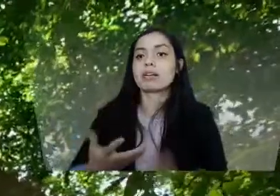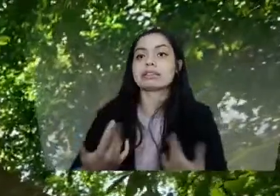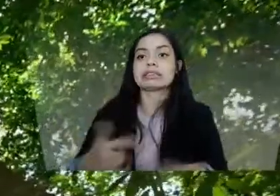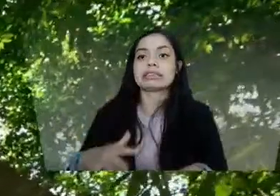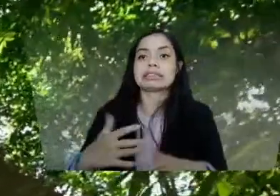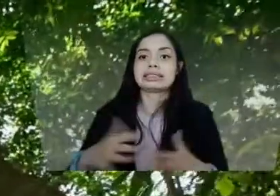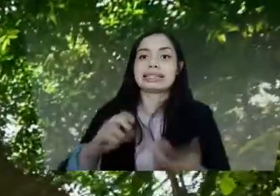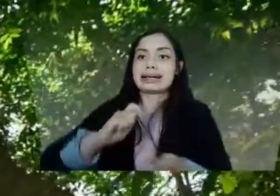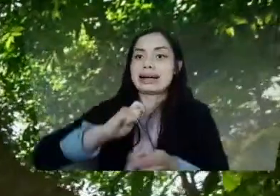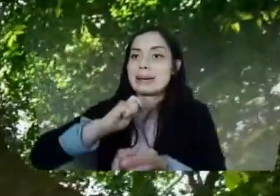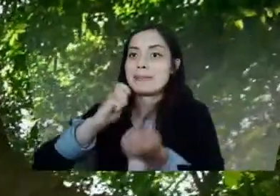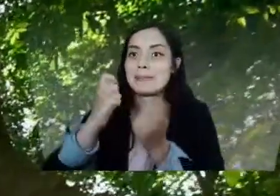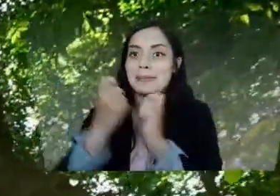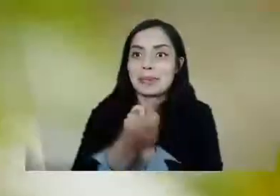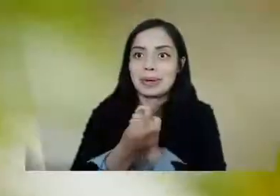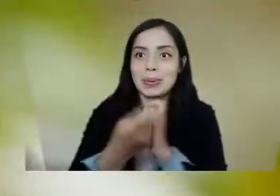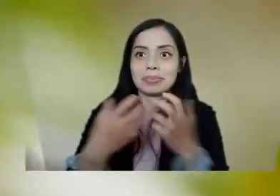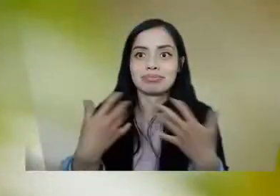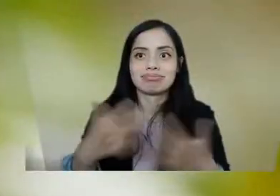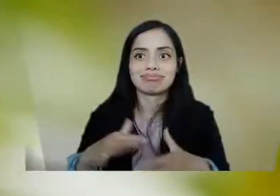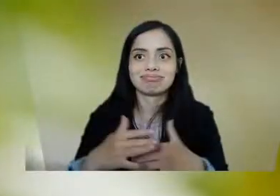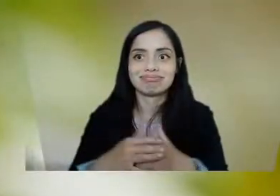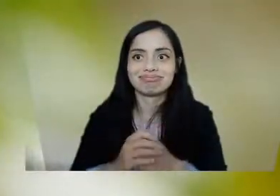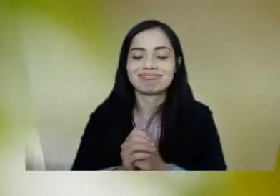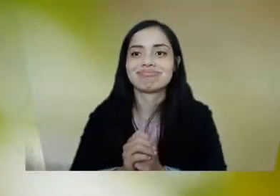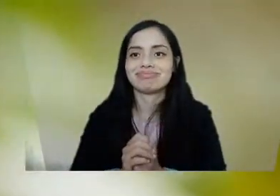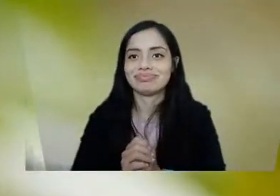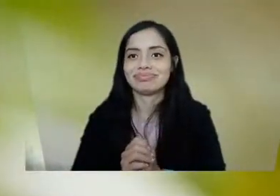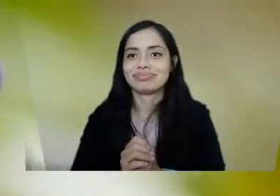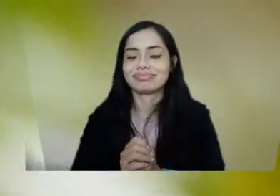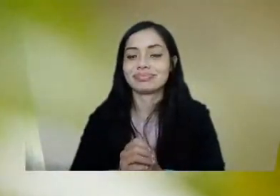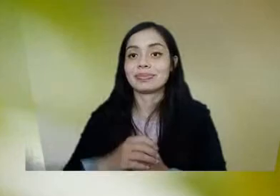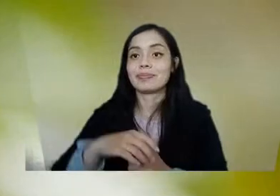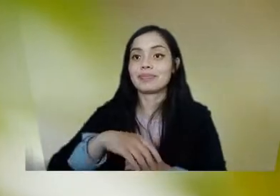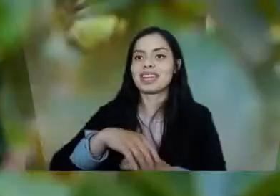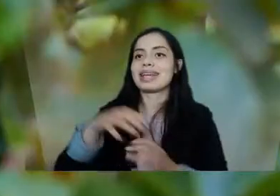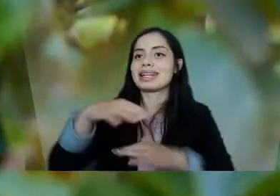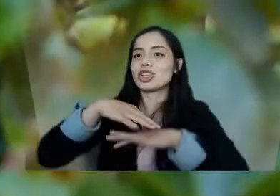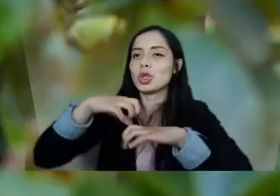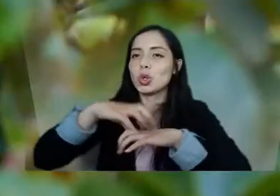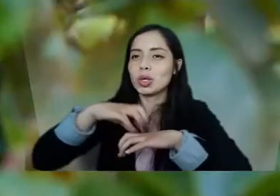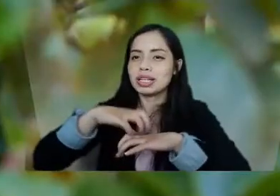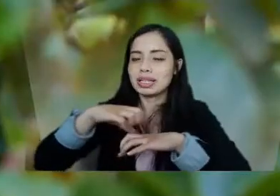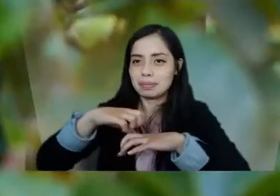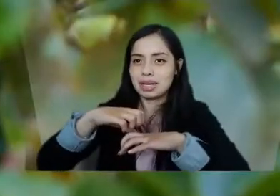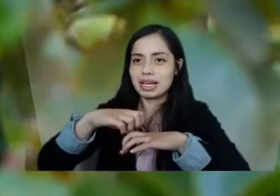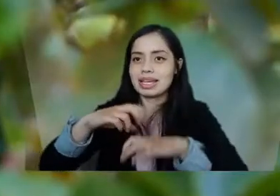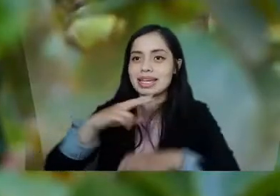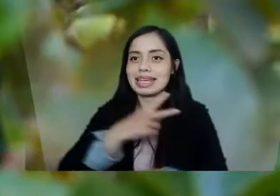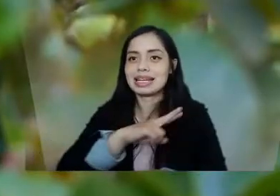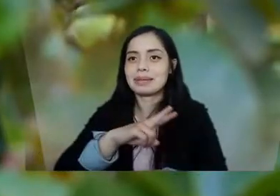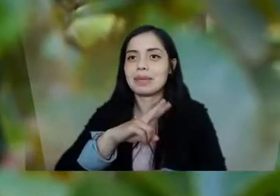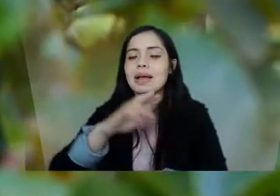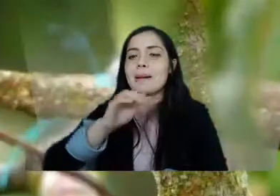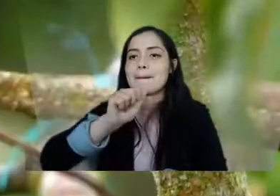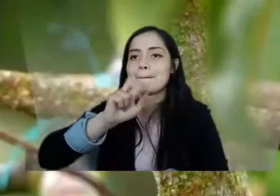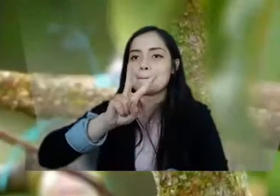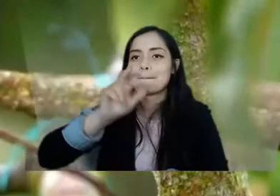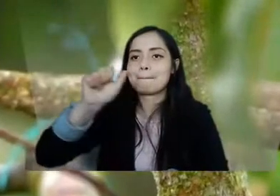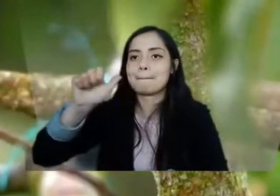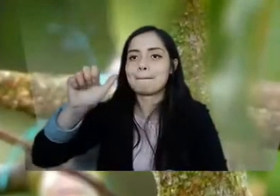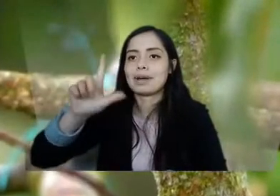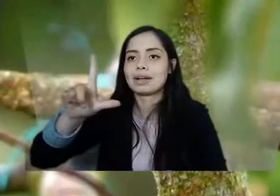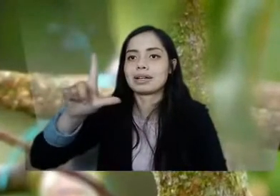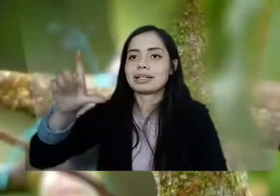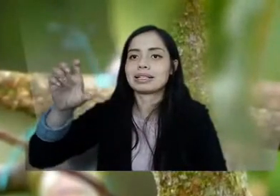Las aves del bosque seco tropical que hay en Honda y de esta región del Valle del Magdalena pues no son necesariamente aves que se encuentren en otros lugares del